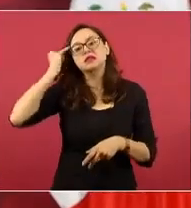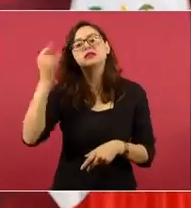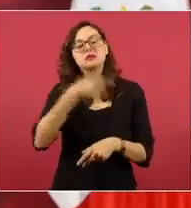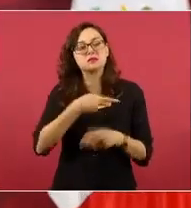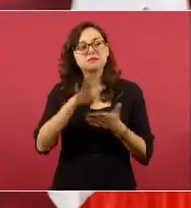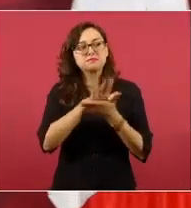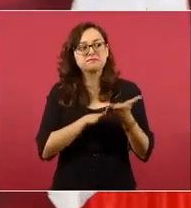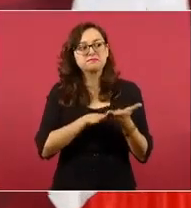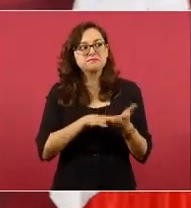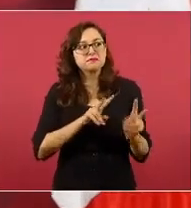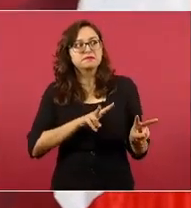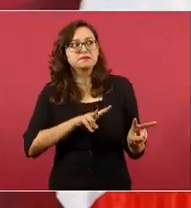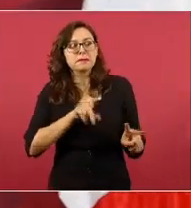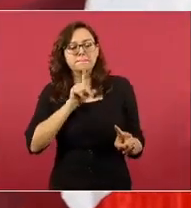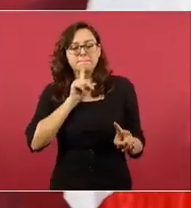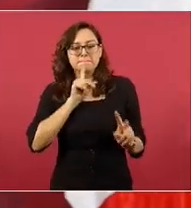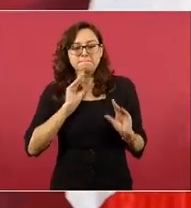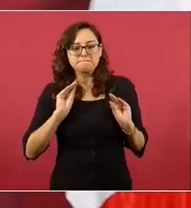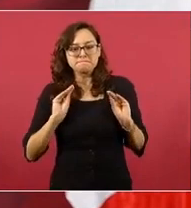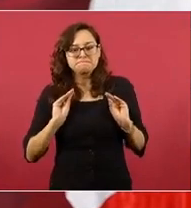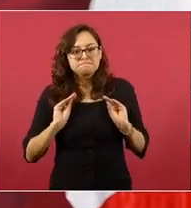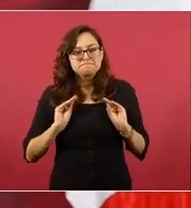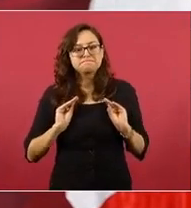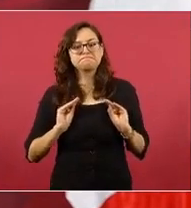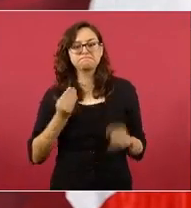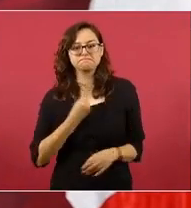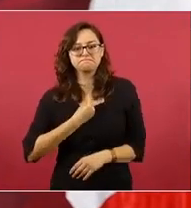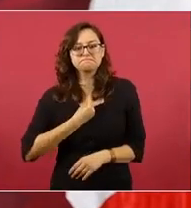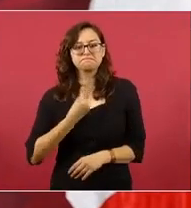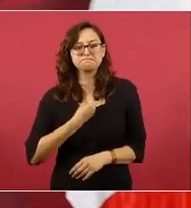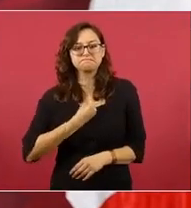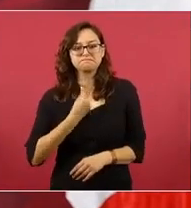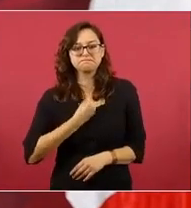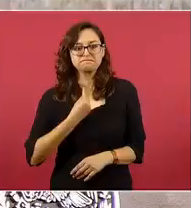y cuando pensaron los conservadores golpistas,